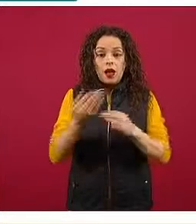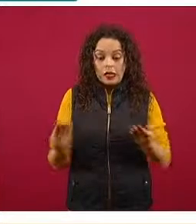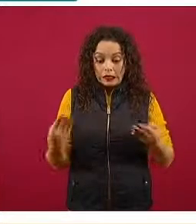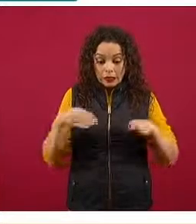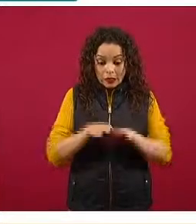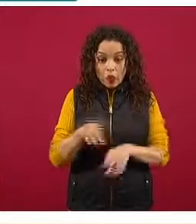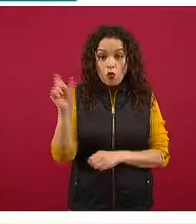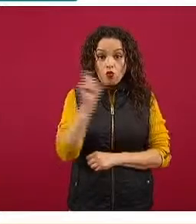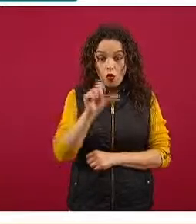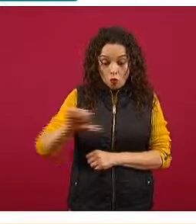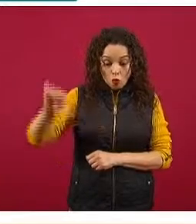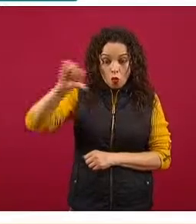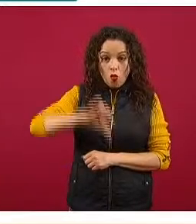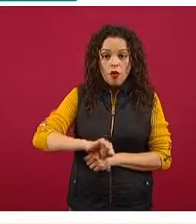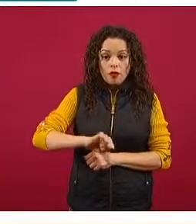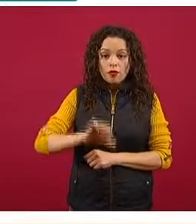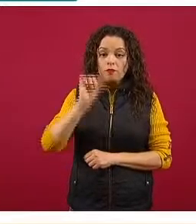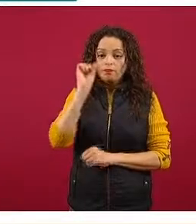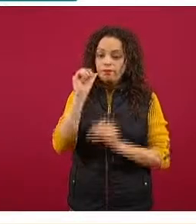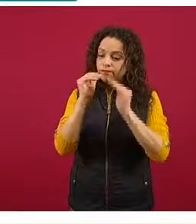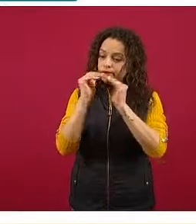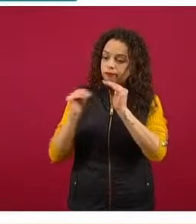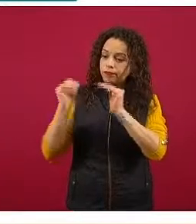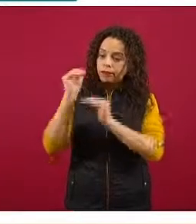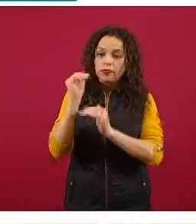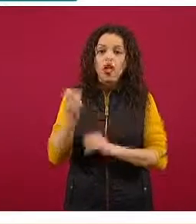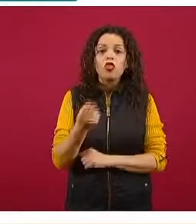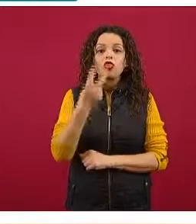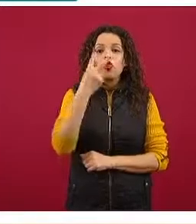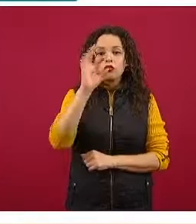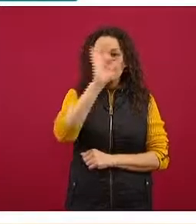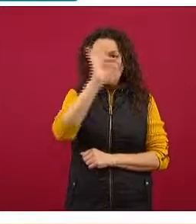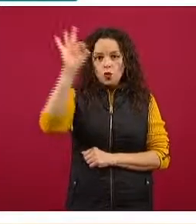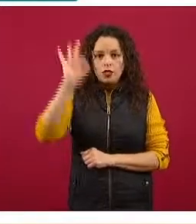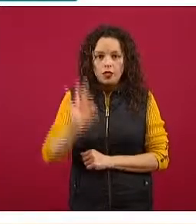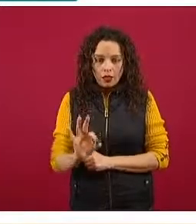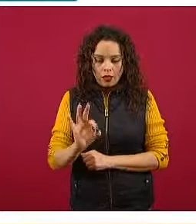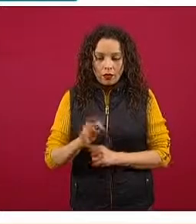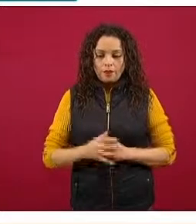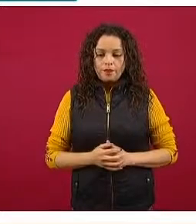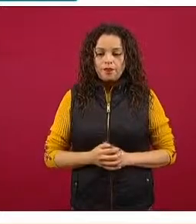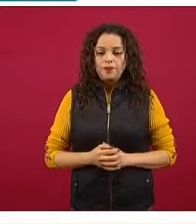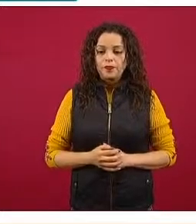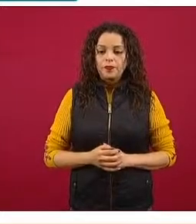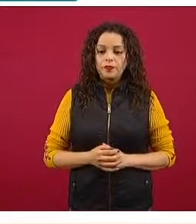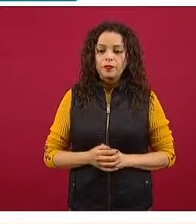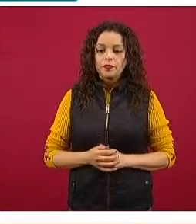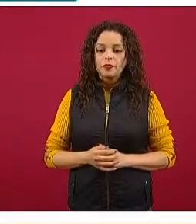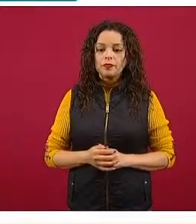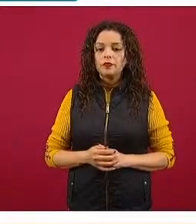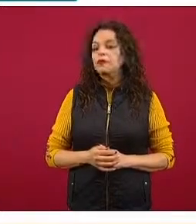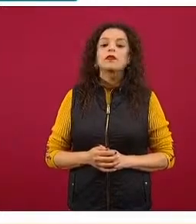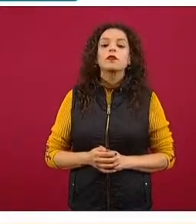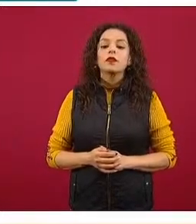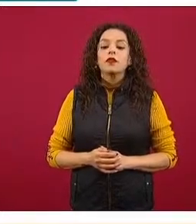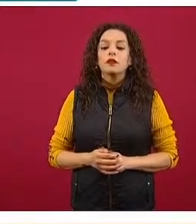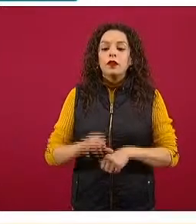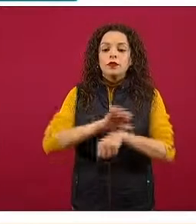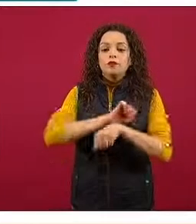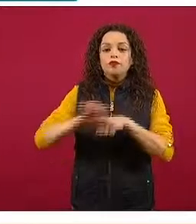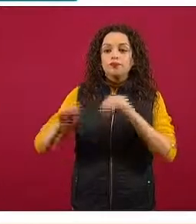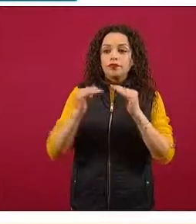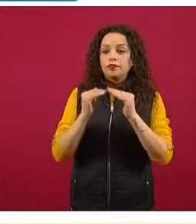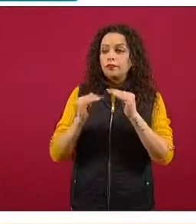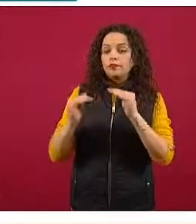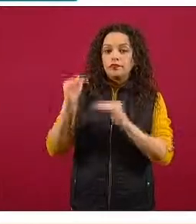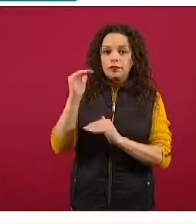hoy con un incremento del 2% y ya con un ligero incremento